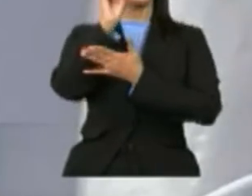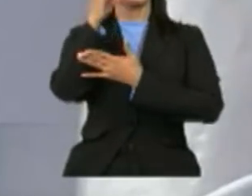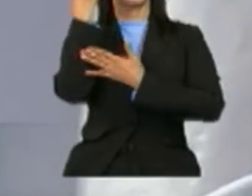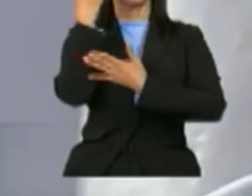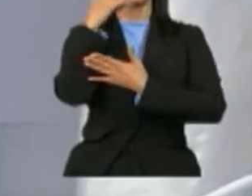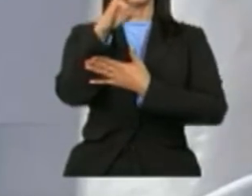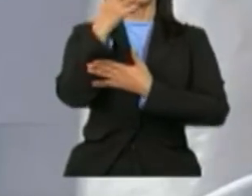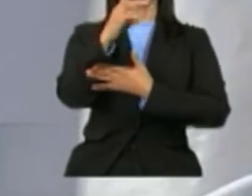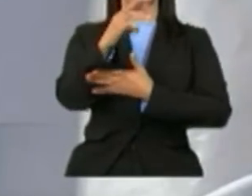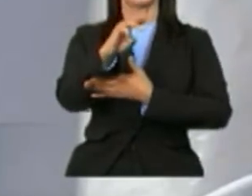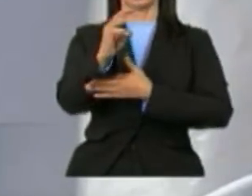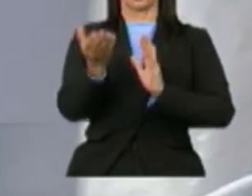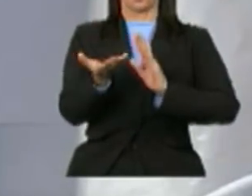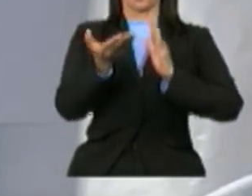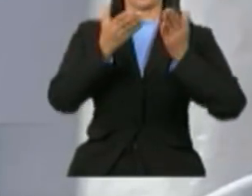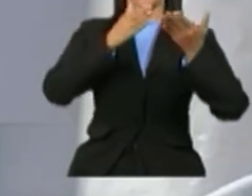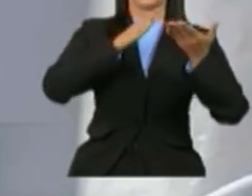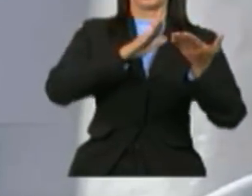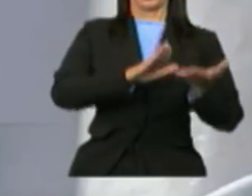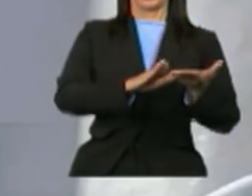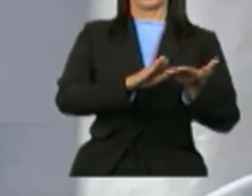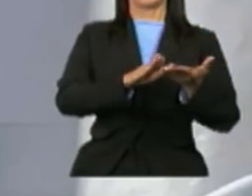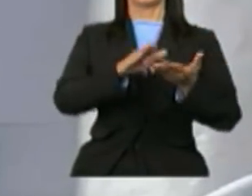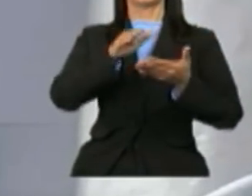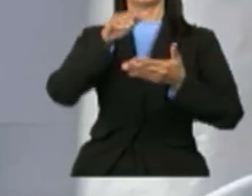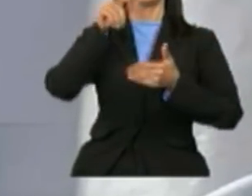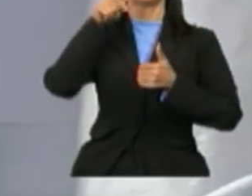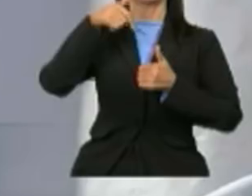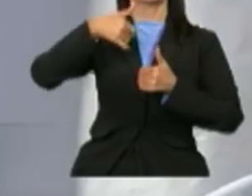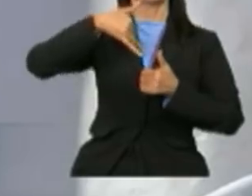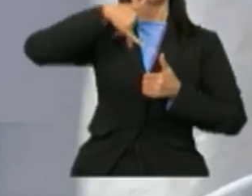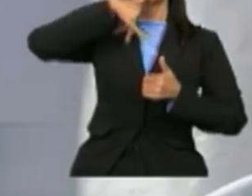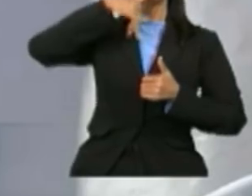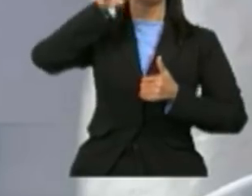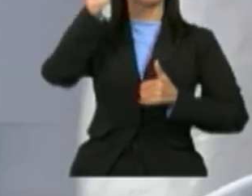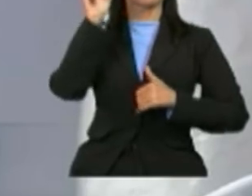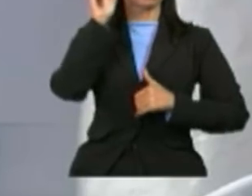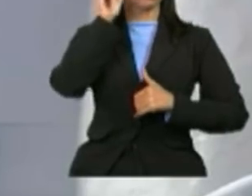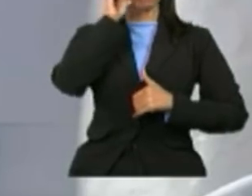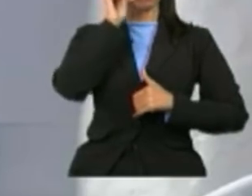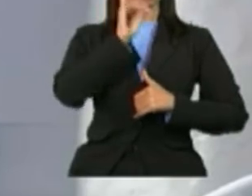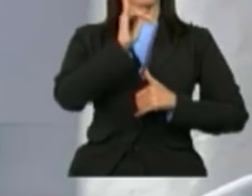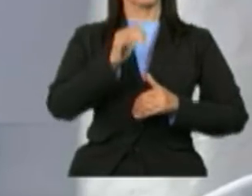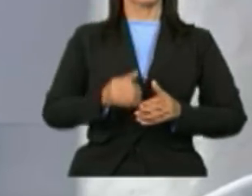2.516 fueron defunciones ocurridas en el día de ayer.